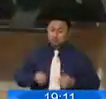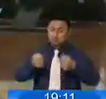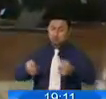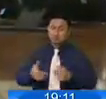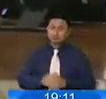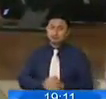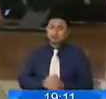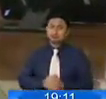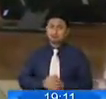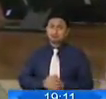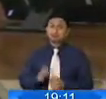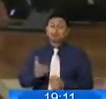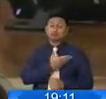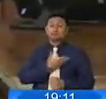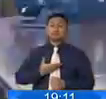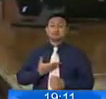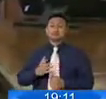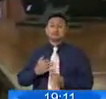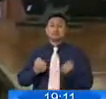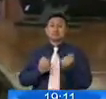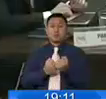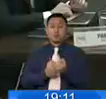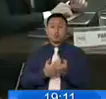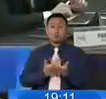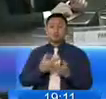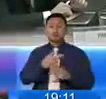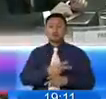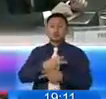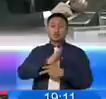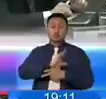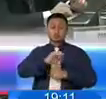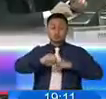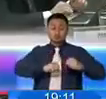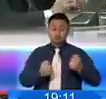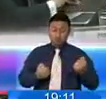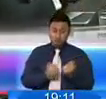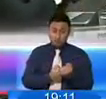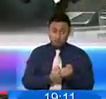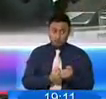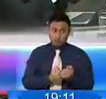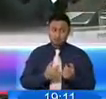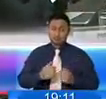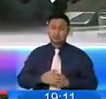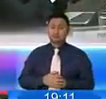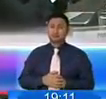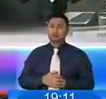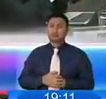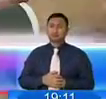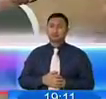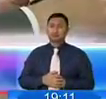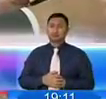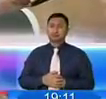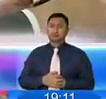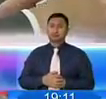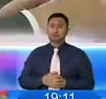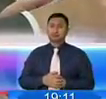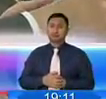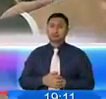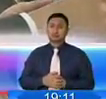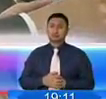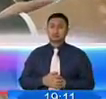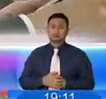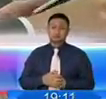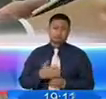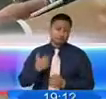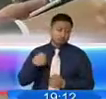Reaccionó ante el apoyo del presidente Lenín Moreno a la gestión del Consejo de Participación Ciudadana y Control Social Transitorio. Nosotros también hemos